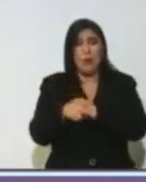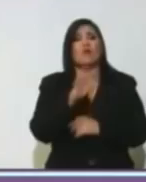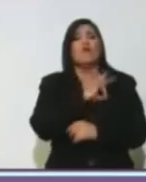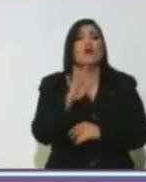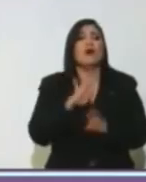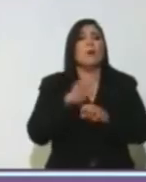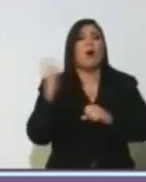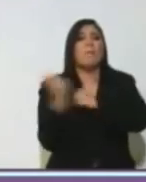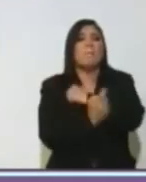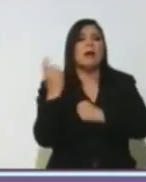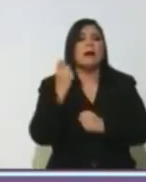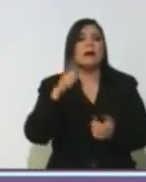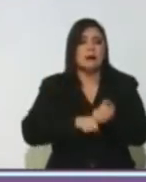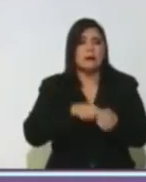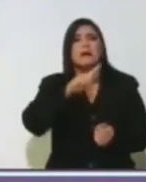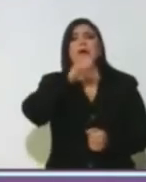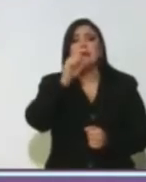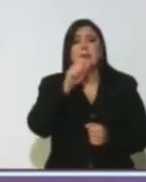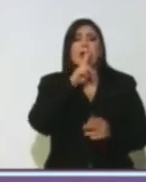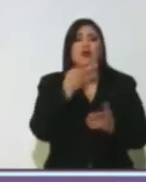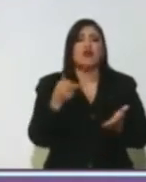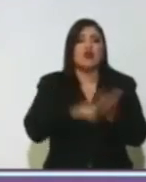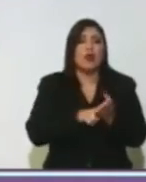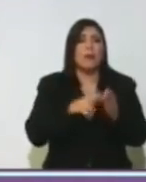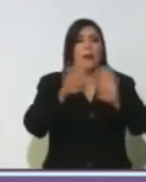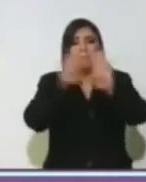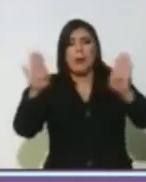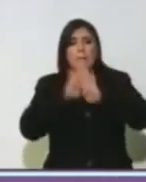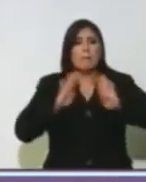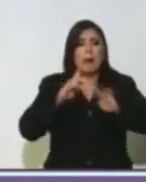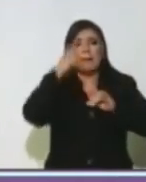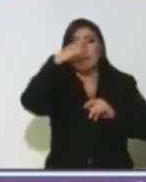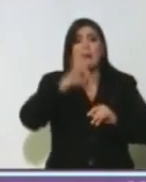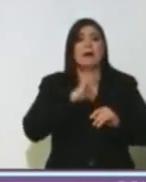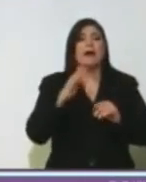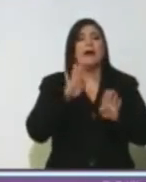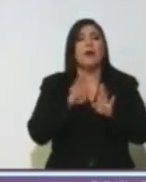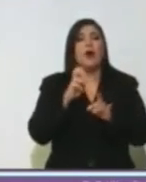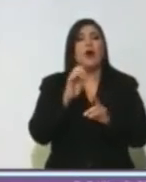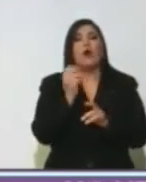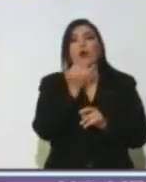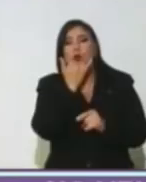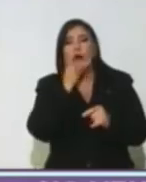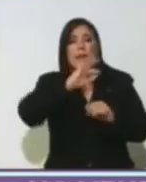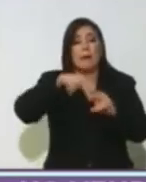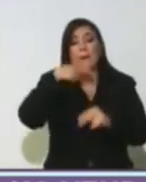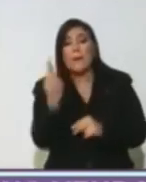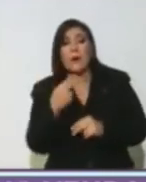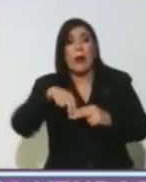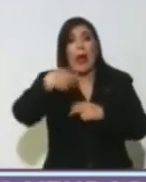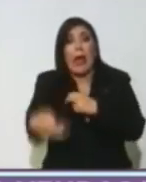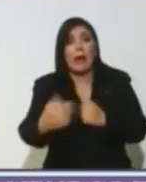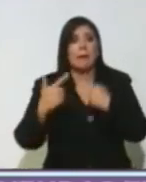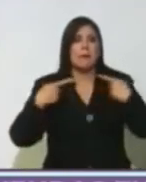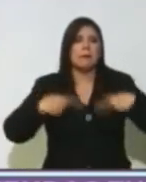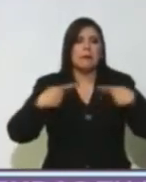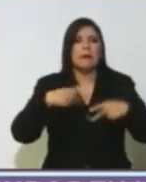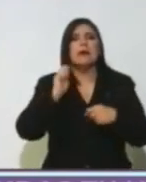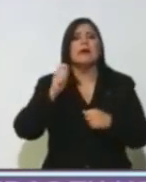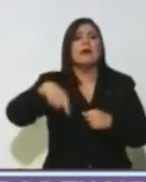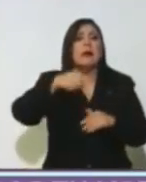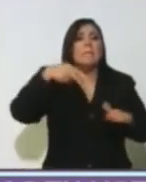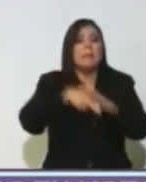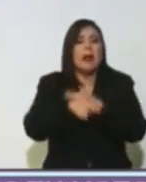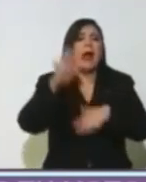las que hubiera dobles compuertas para evitar la tasa de suicidios de accidentes que hacen que efectivamente el metro